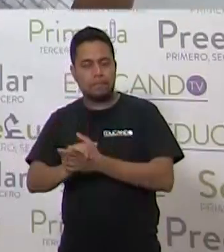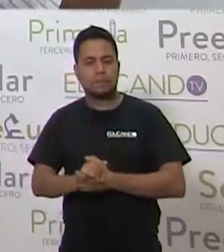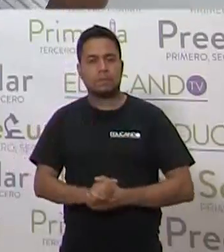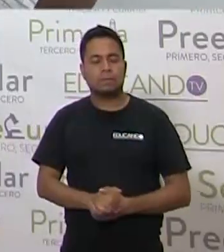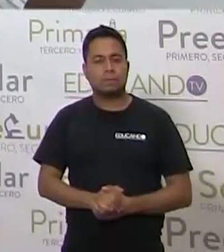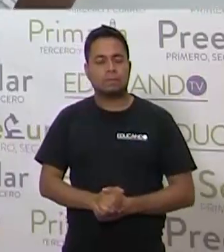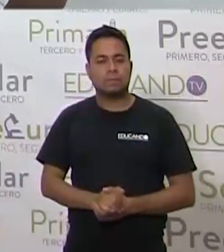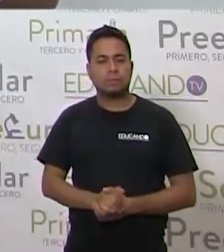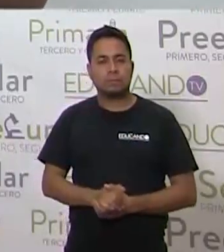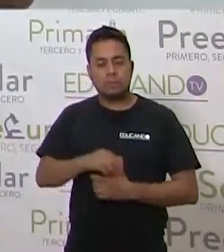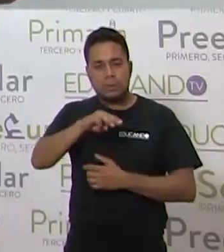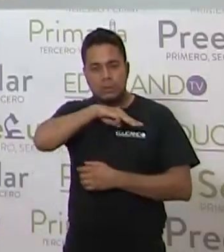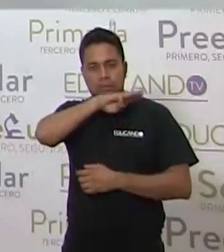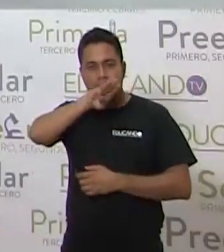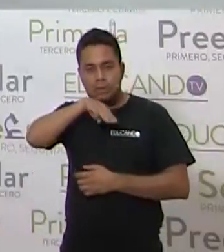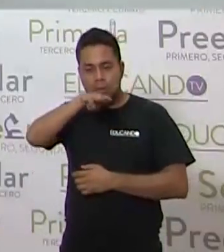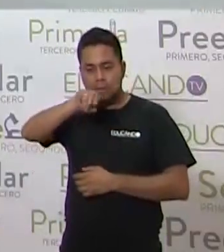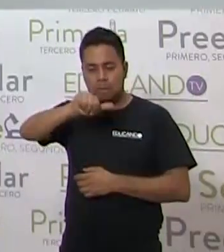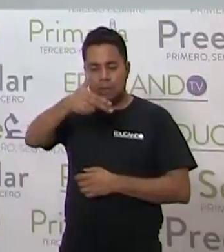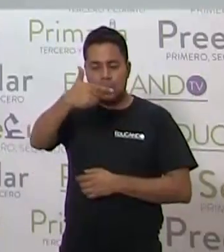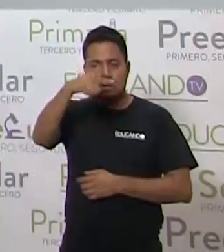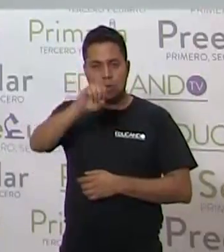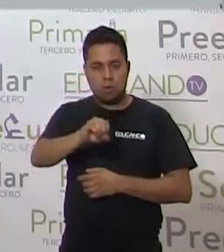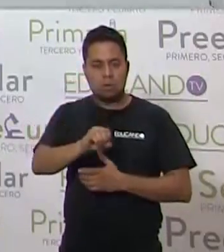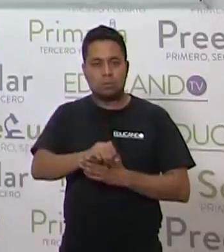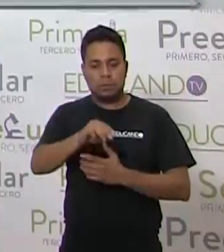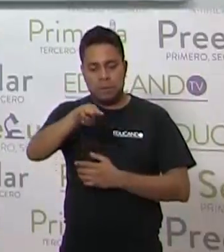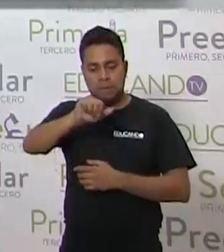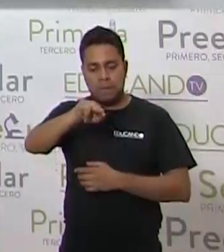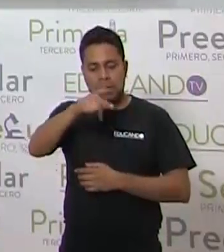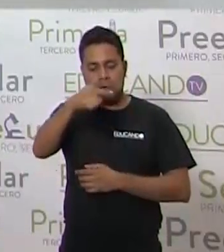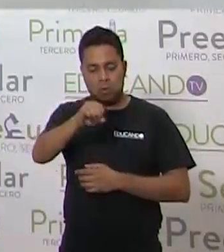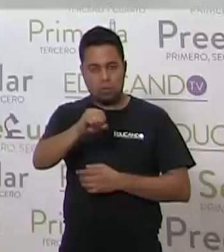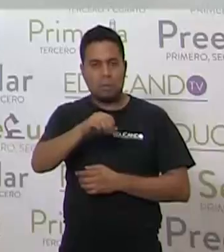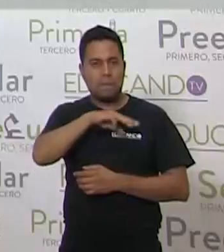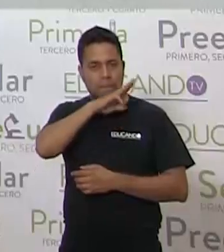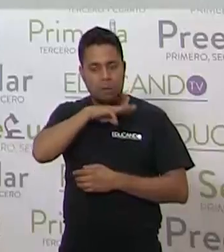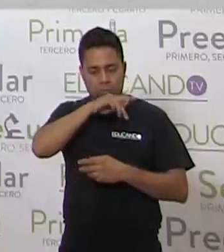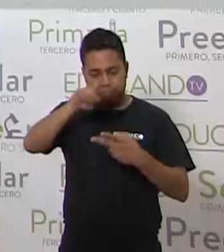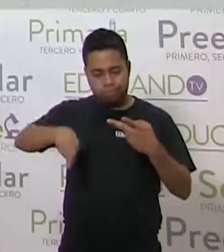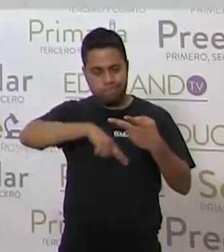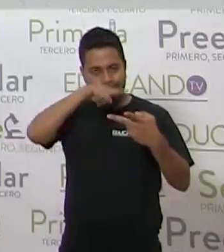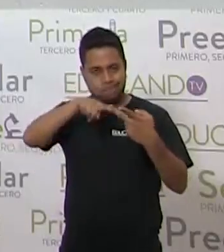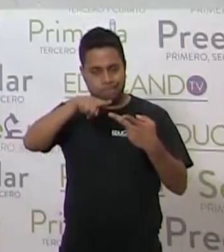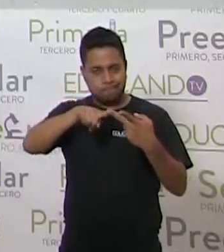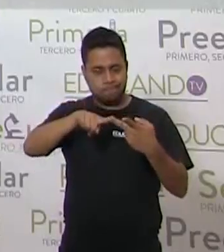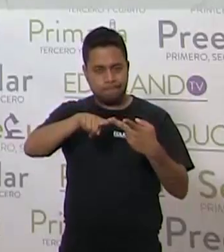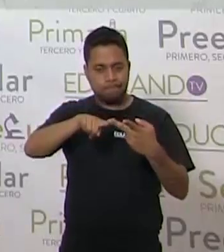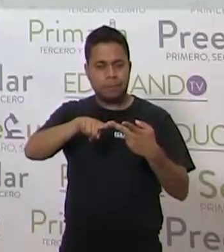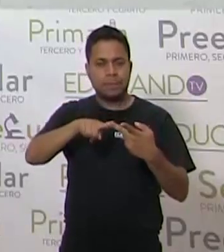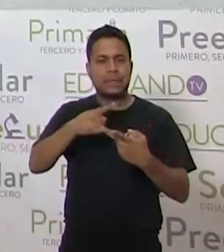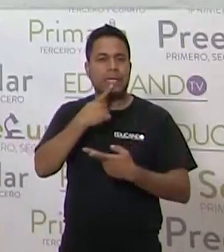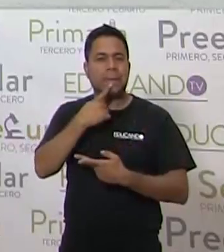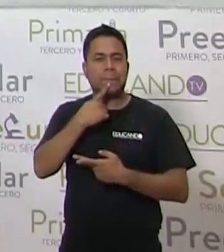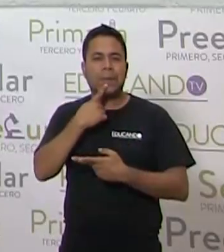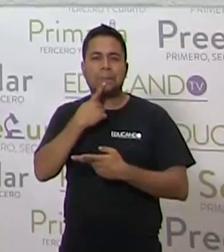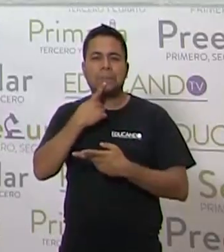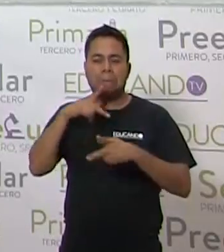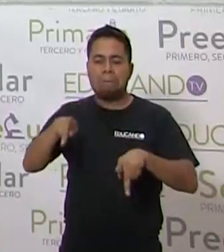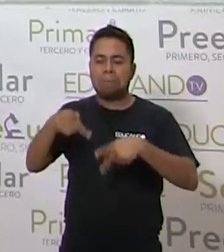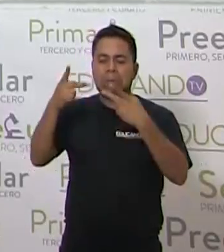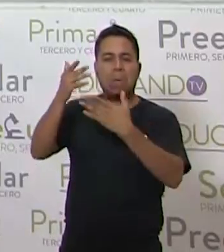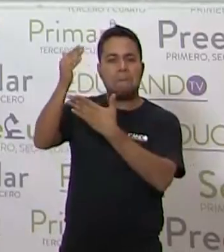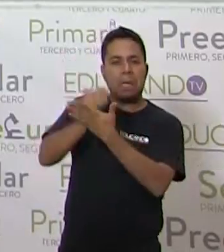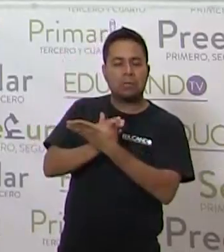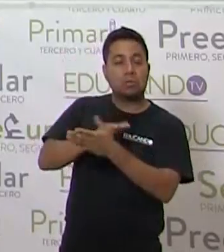mayúscula mango Ahí está vamos con la siguiente qué sabor es el que menos se vendió